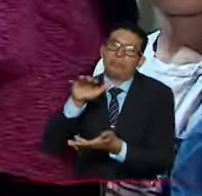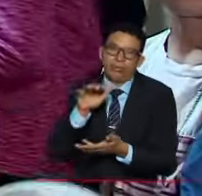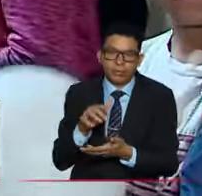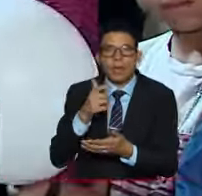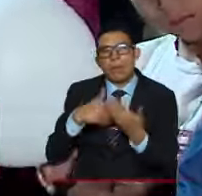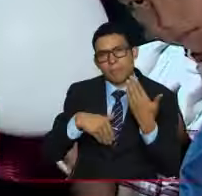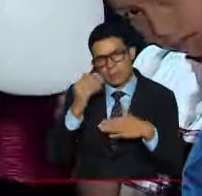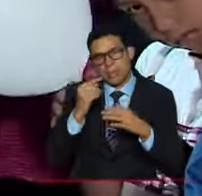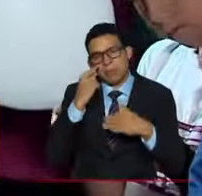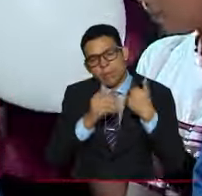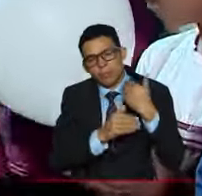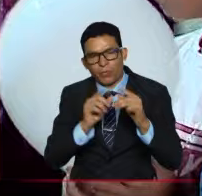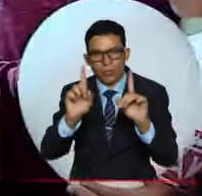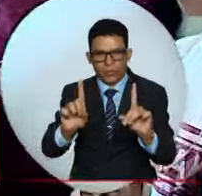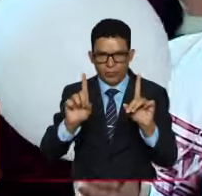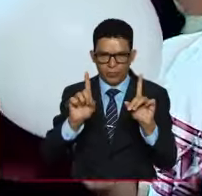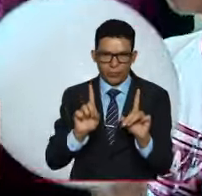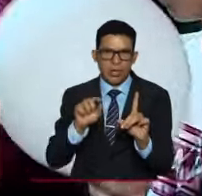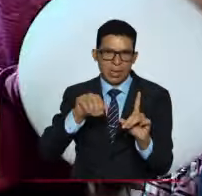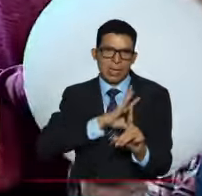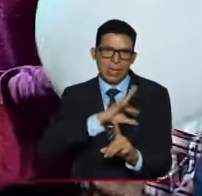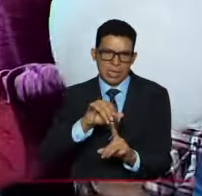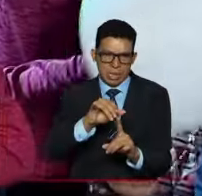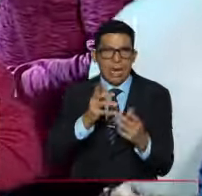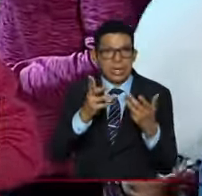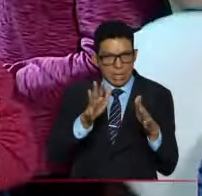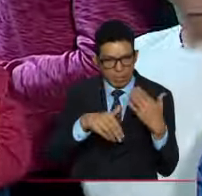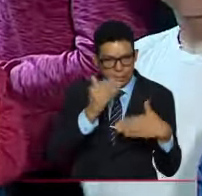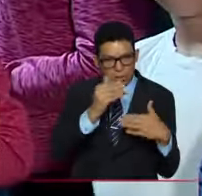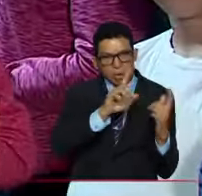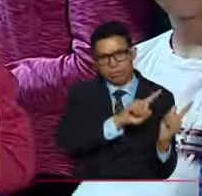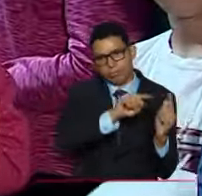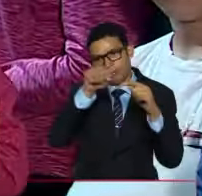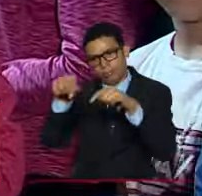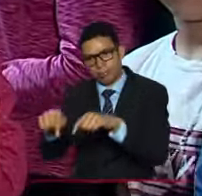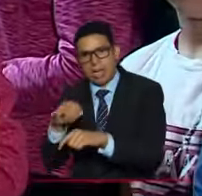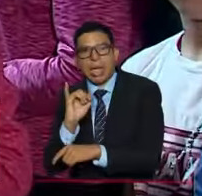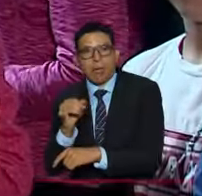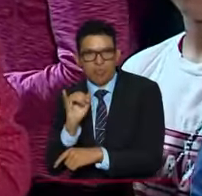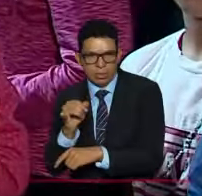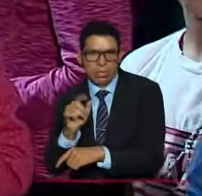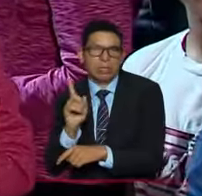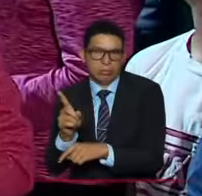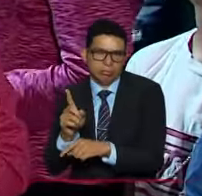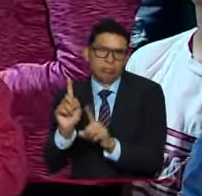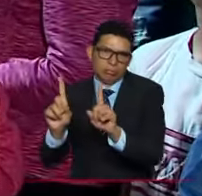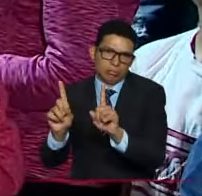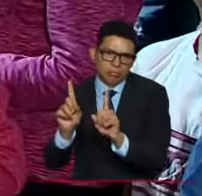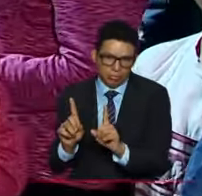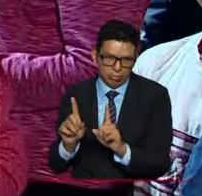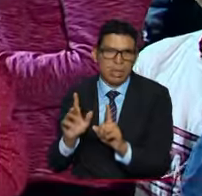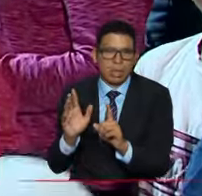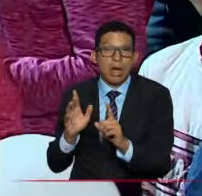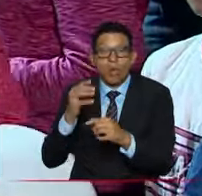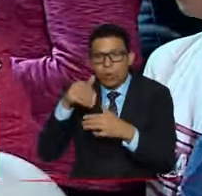iniciaría el proceso de velación en la ciudad de Cali, luego sería trasladada hasta este barrio en el municipio de Jamundí y luego se